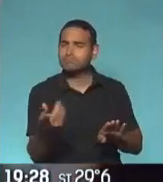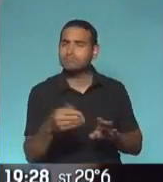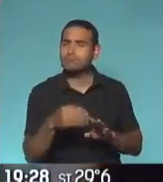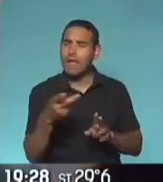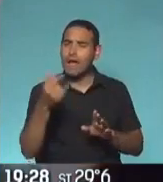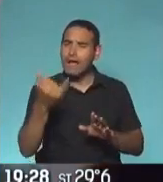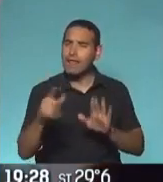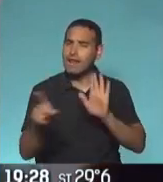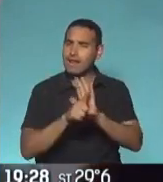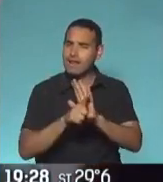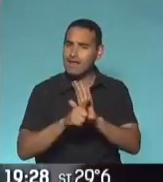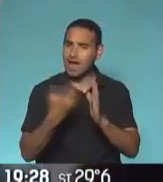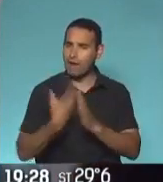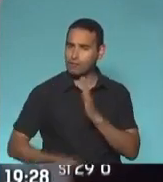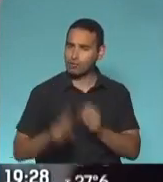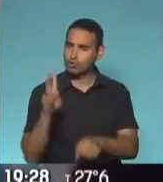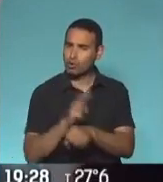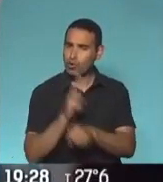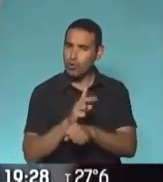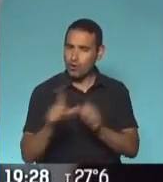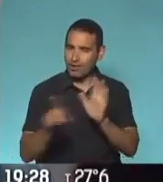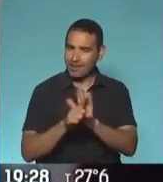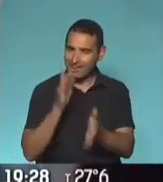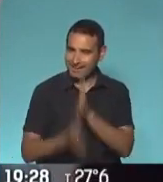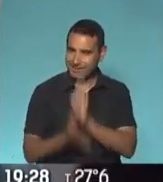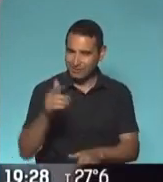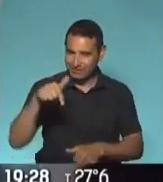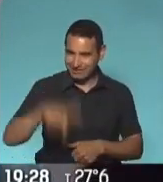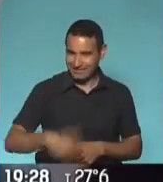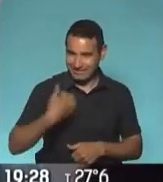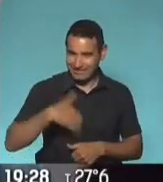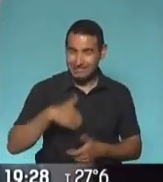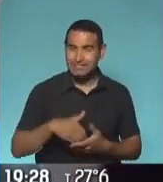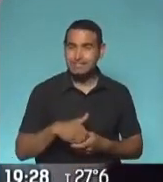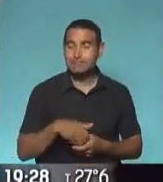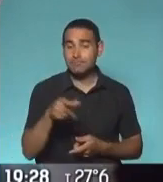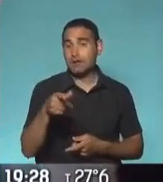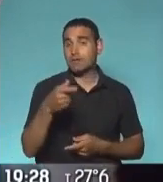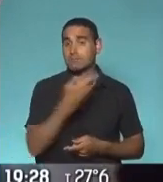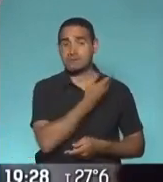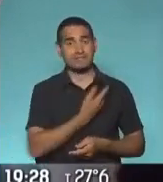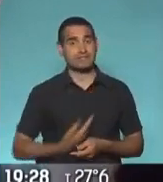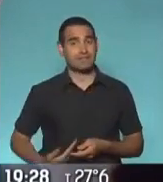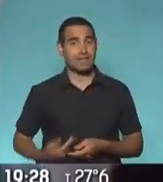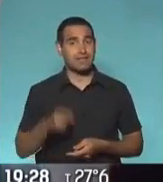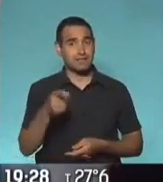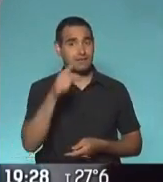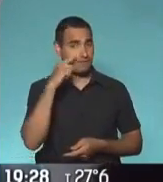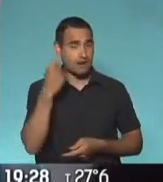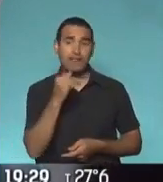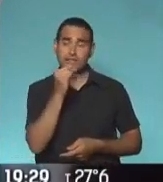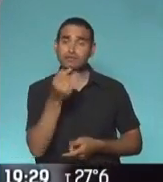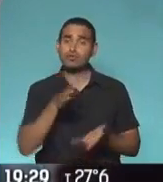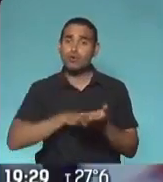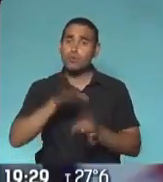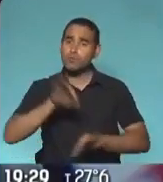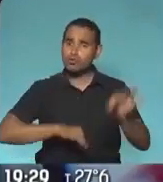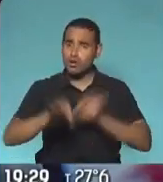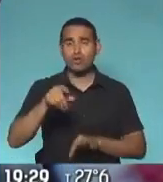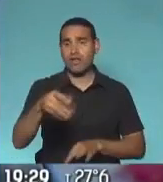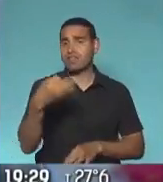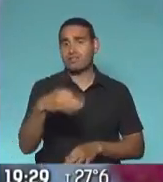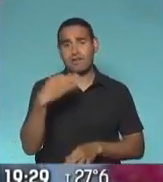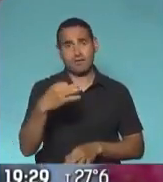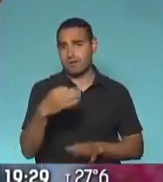una ley de aborto seguro, legal y gratuito aquí en la República Argentina. Habló el presidente electo de la posibilidad de presentar un proyecto y que para él tiene que